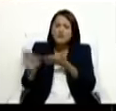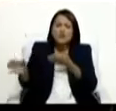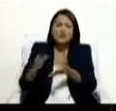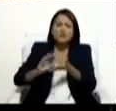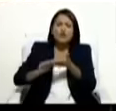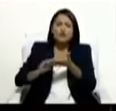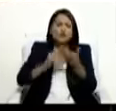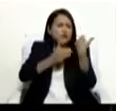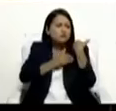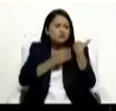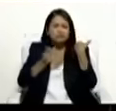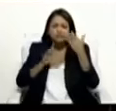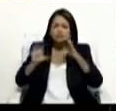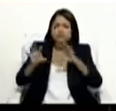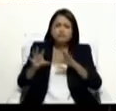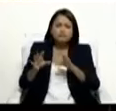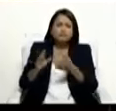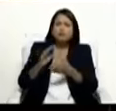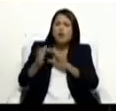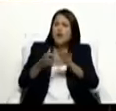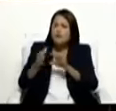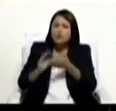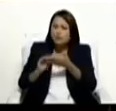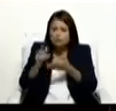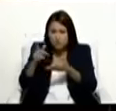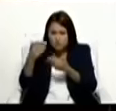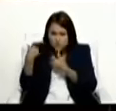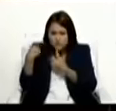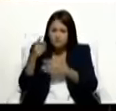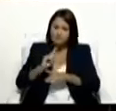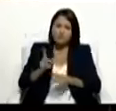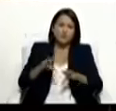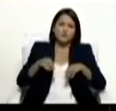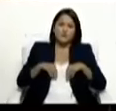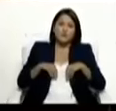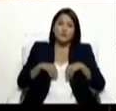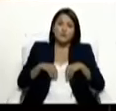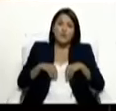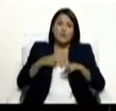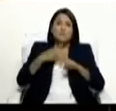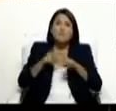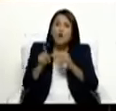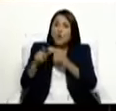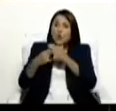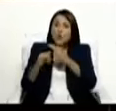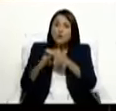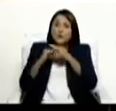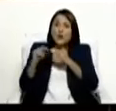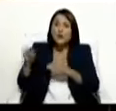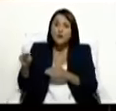decir, no tiene ninguna forma la República Cooperativa de Guyana de estar